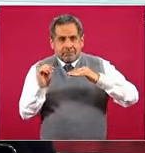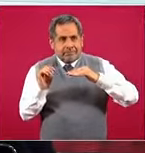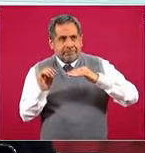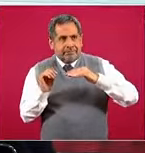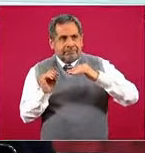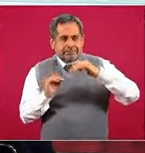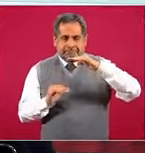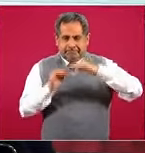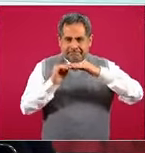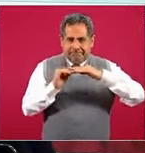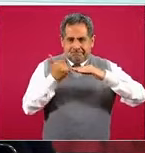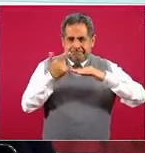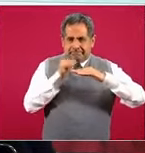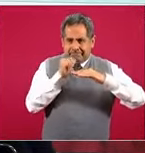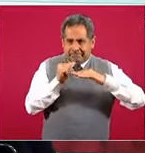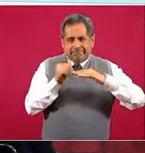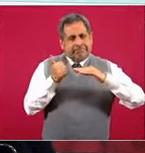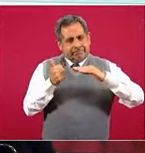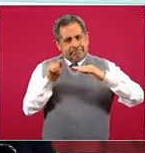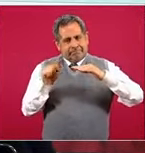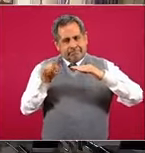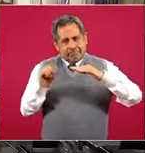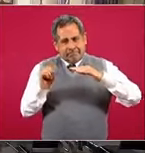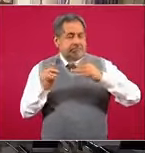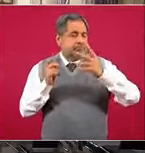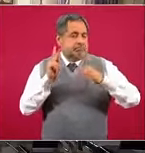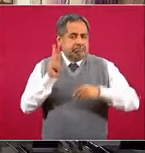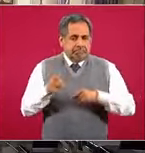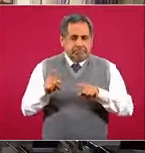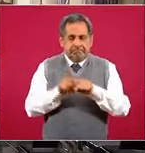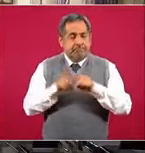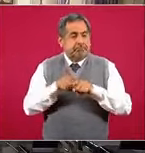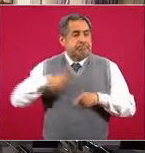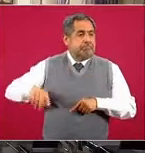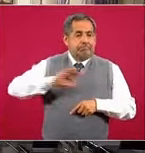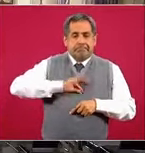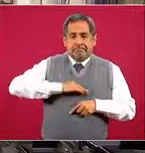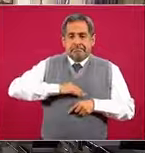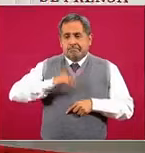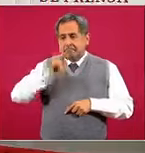es 6.9. Y en el mismo caso del semáforo de riesgo epidémico.